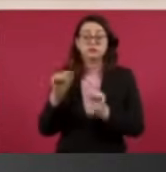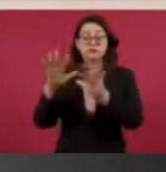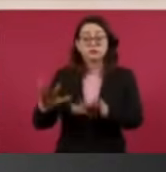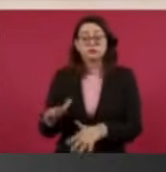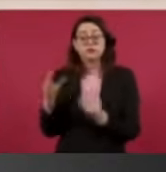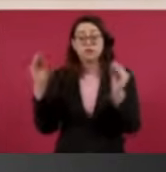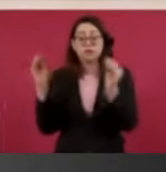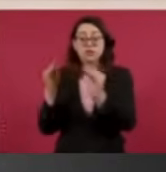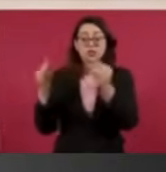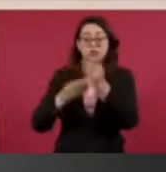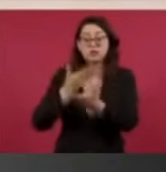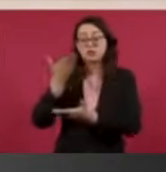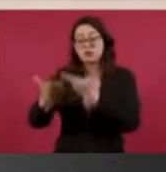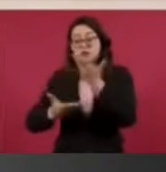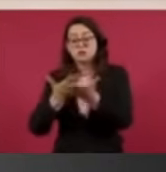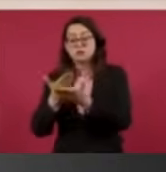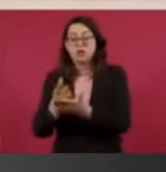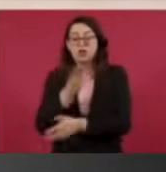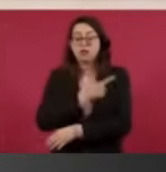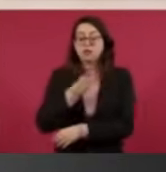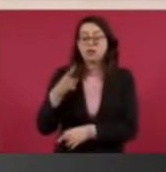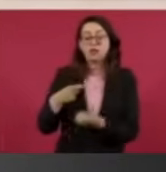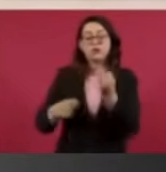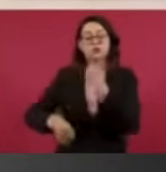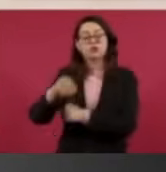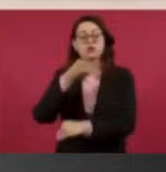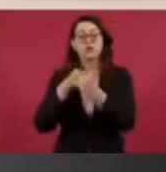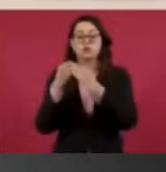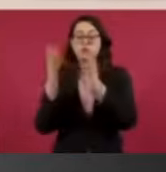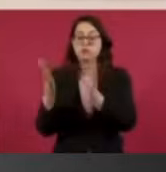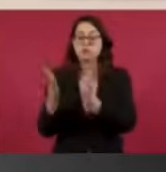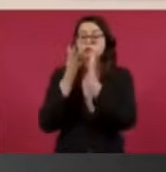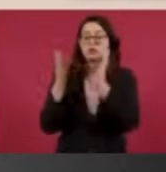quienes están a favor, a quienes están en contra.